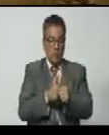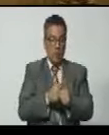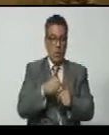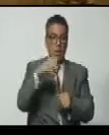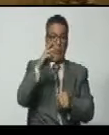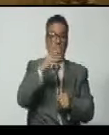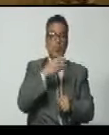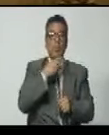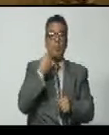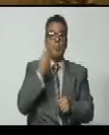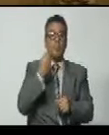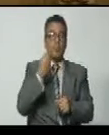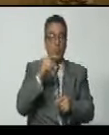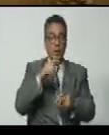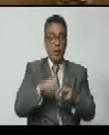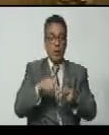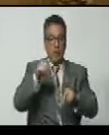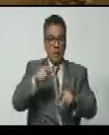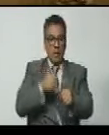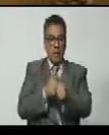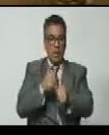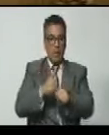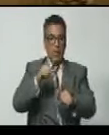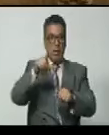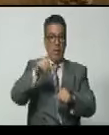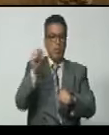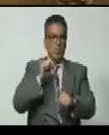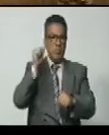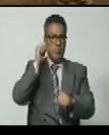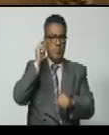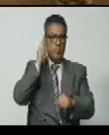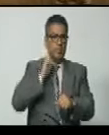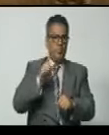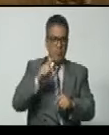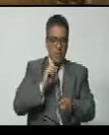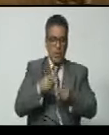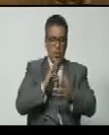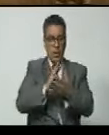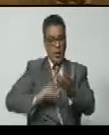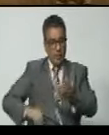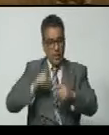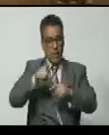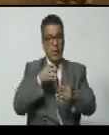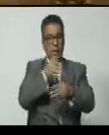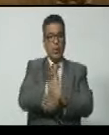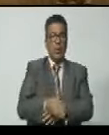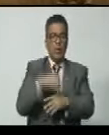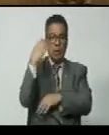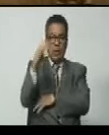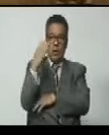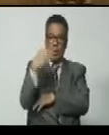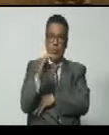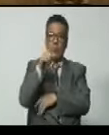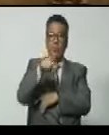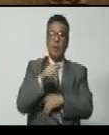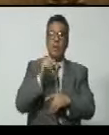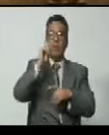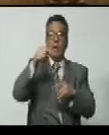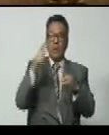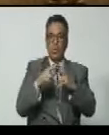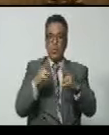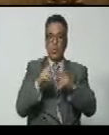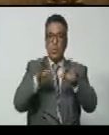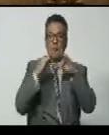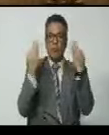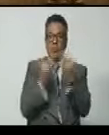Bolívar, perseguida por los realistas, quien tuvo que escapar en varias ocasiones, llegando a refugiarse en Colombia, donde conoció a